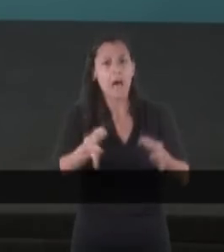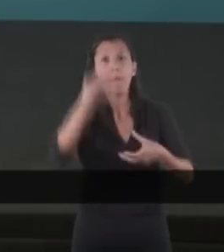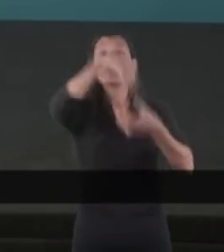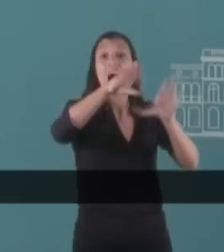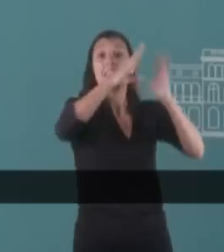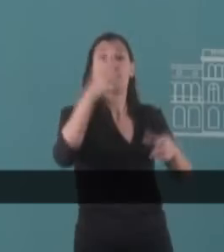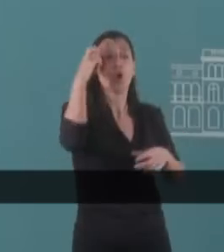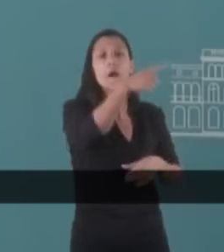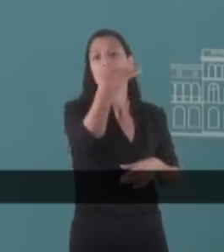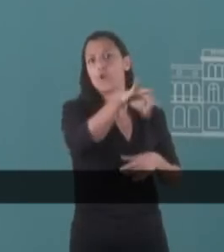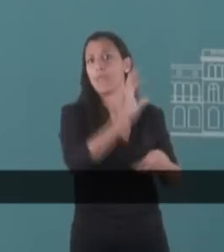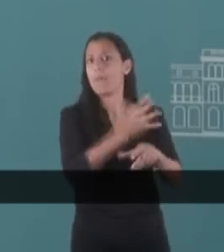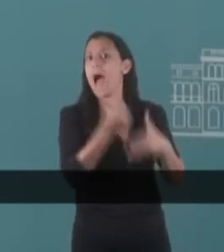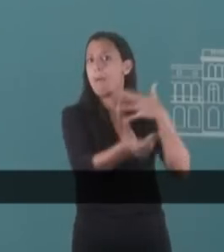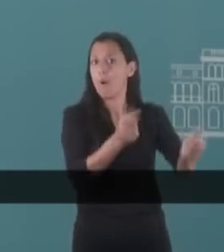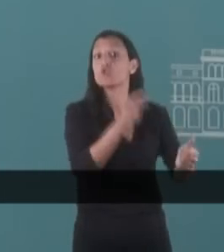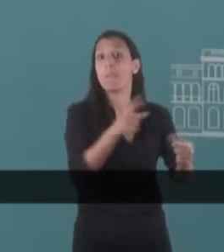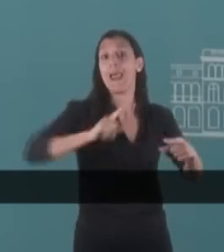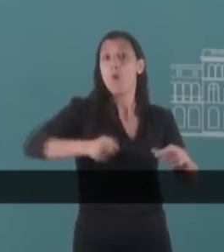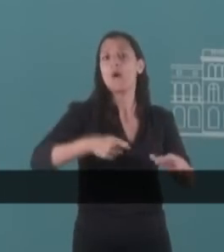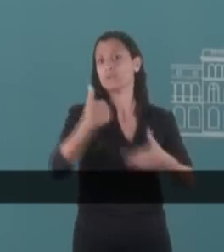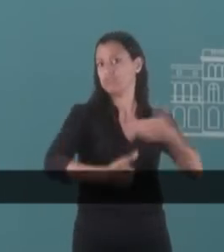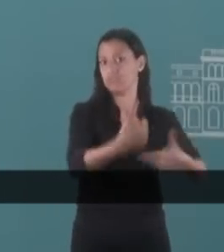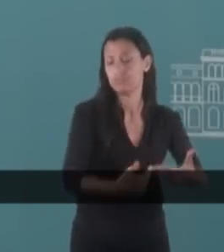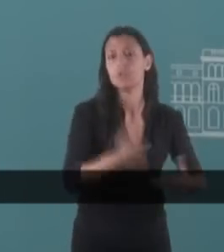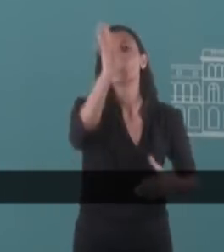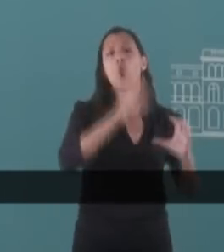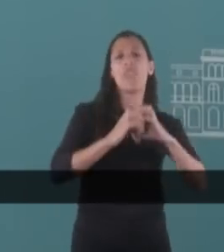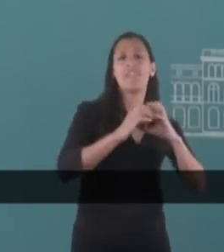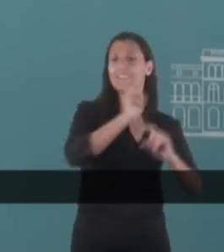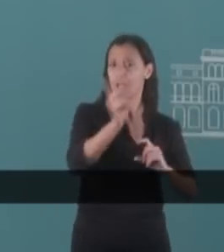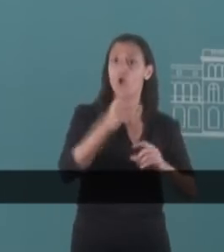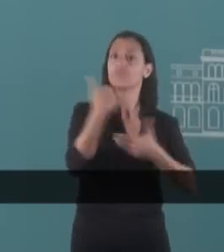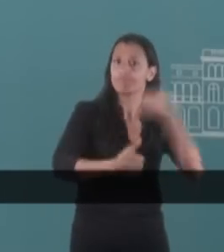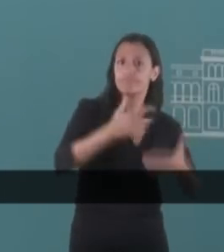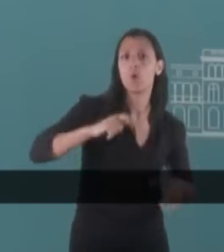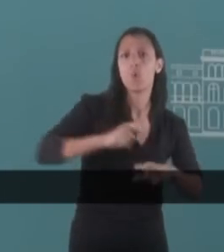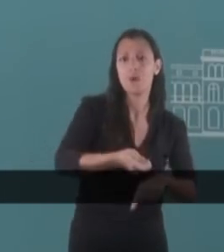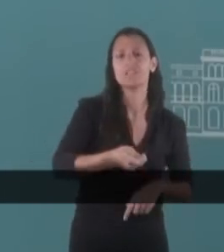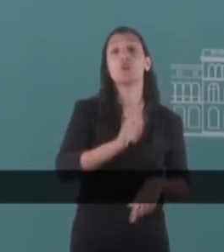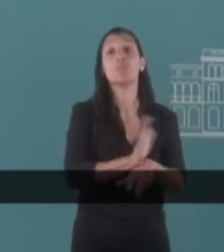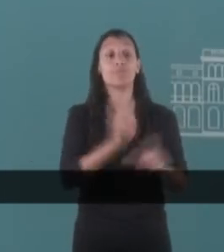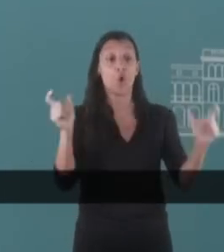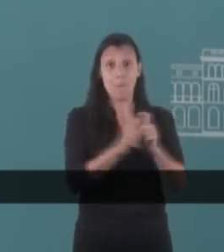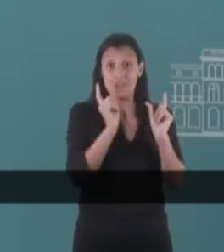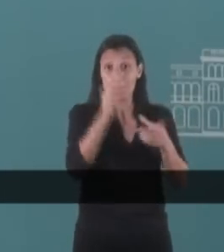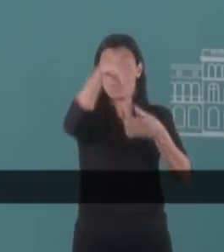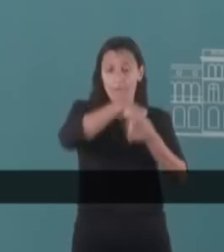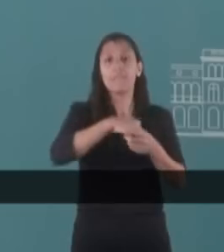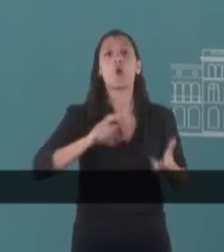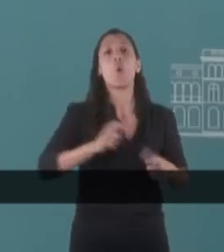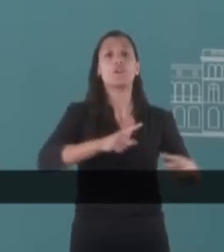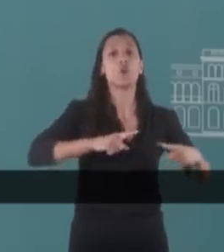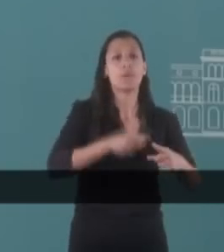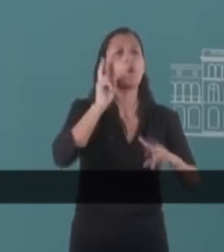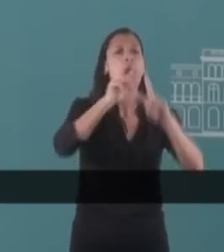para que el juicio político avance, para que no solo se dé el debate que se va a dar en la Comisión de Juicio Político, la investigación que se tiene